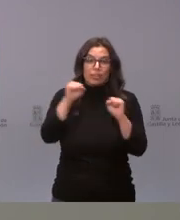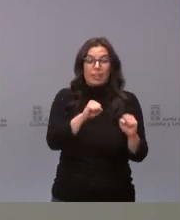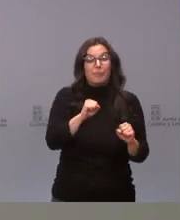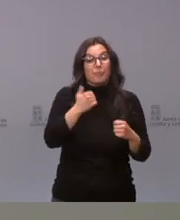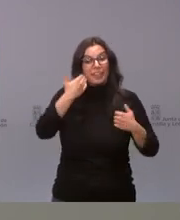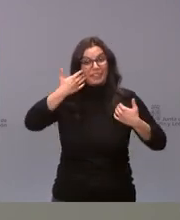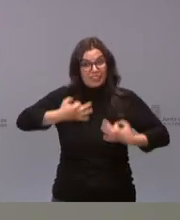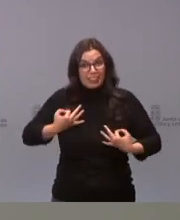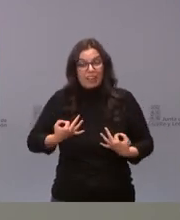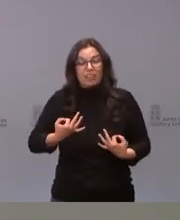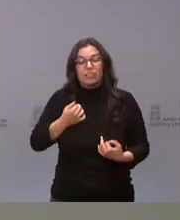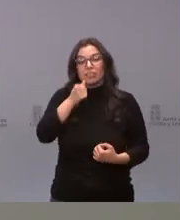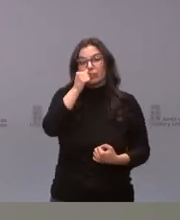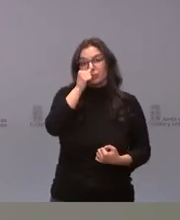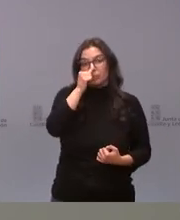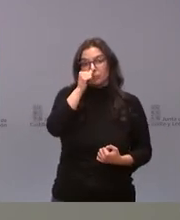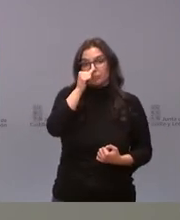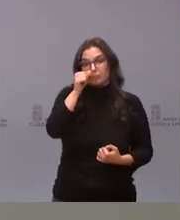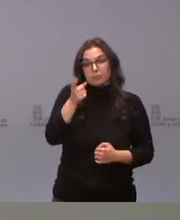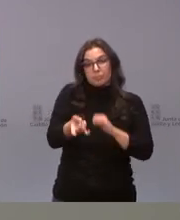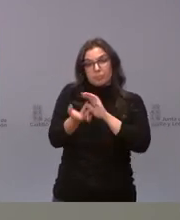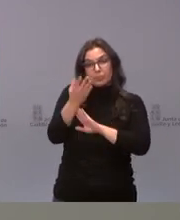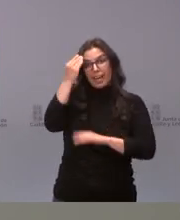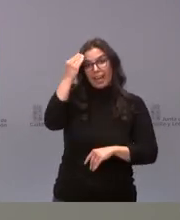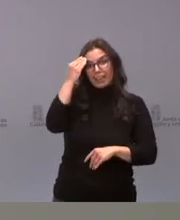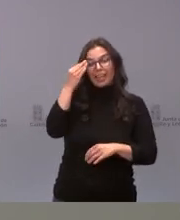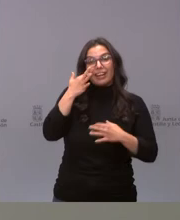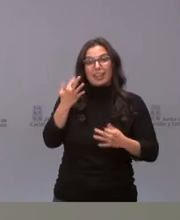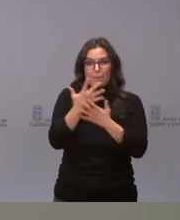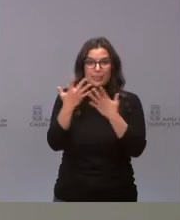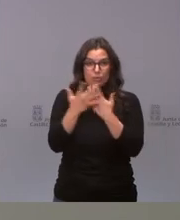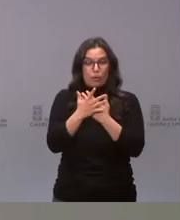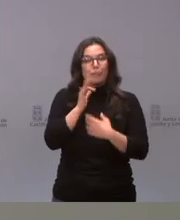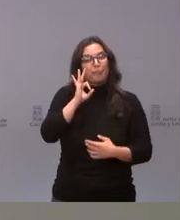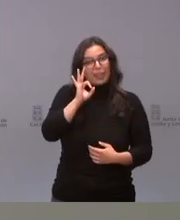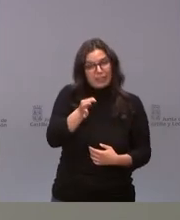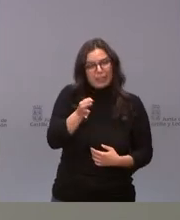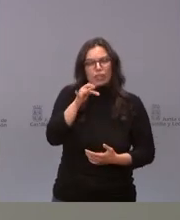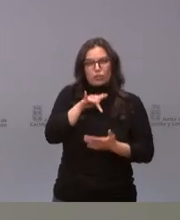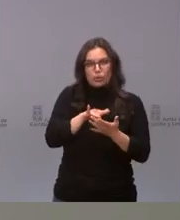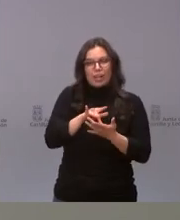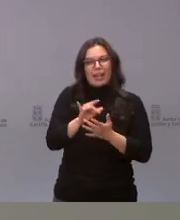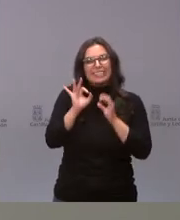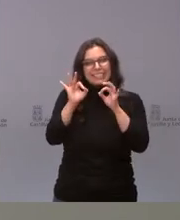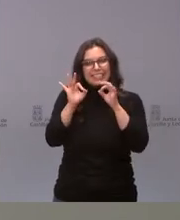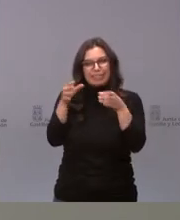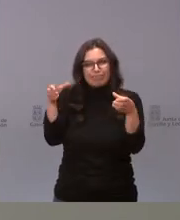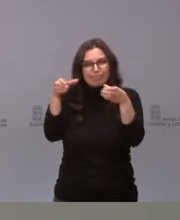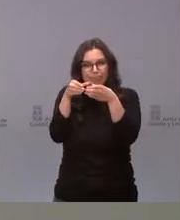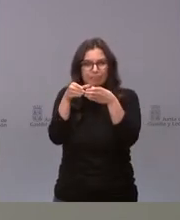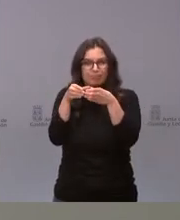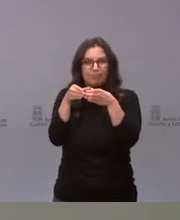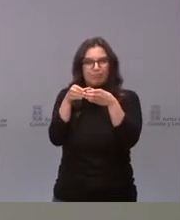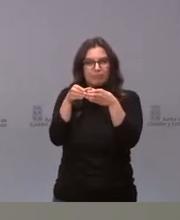cierto es que estos brotes en Aranda son mixtos. Es verdad que hubo un brote más cerrado en una